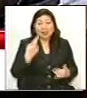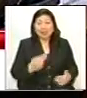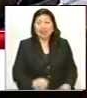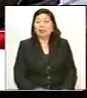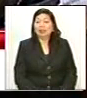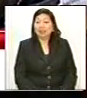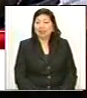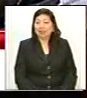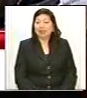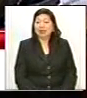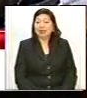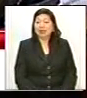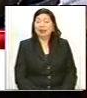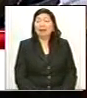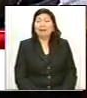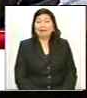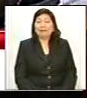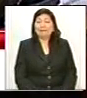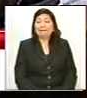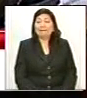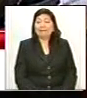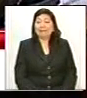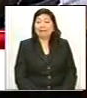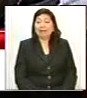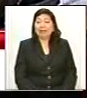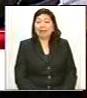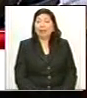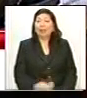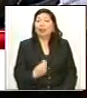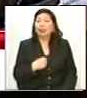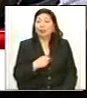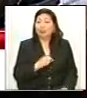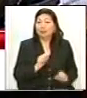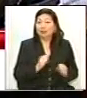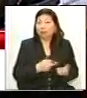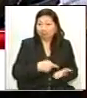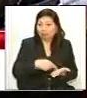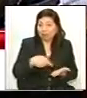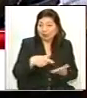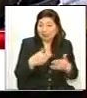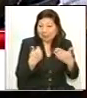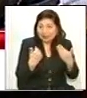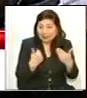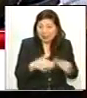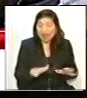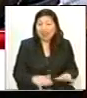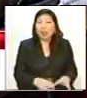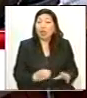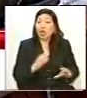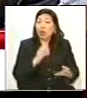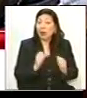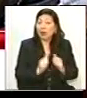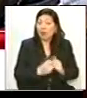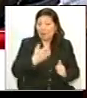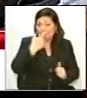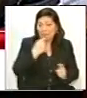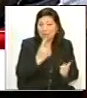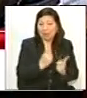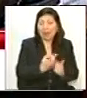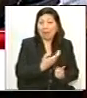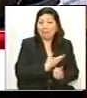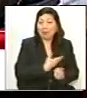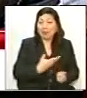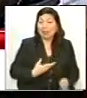ahora contestando una de sus preguntas iniciales, congresista Vergara, nosotros hemos enviado ya, y he conversado yo personalmente con el